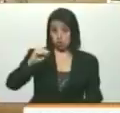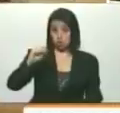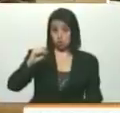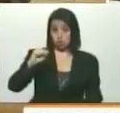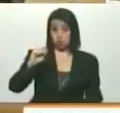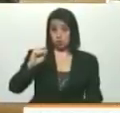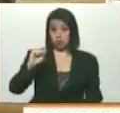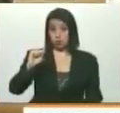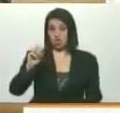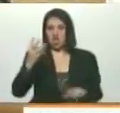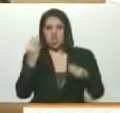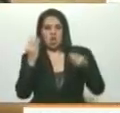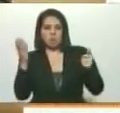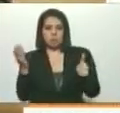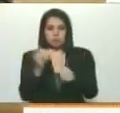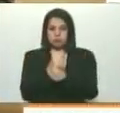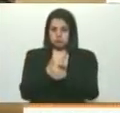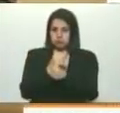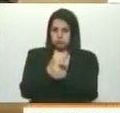como los obtuvo